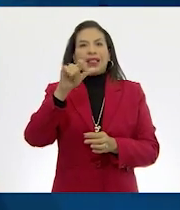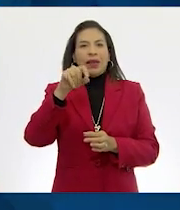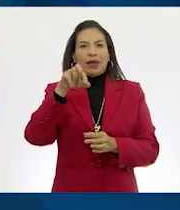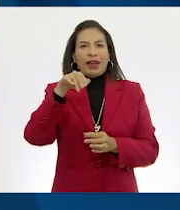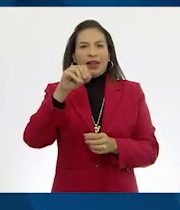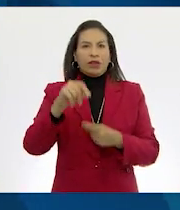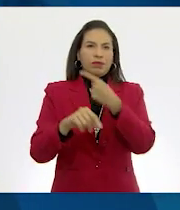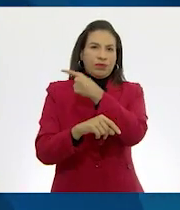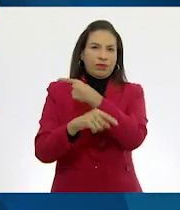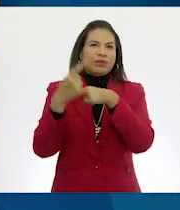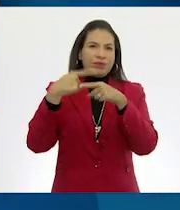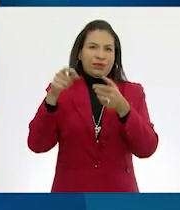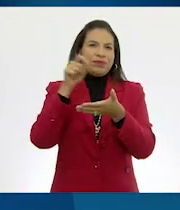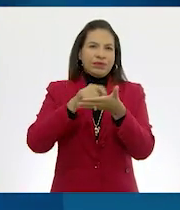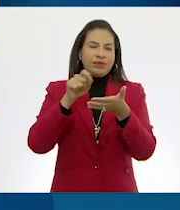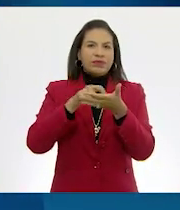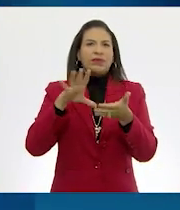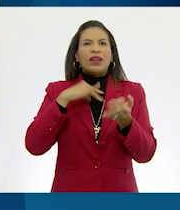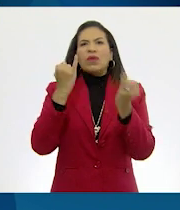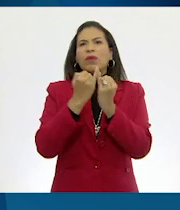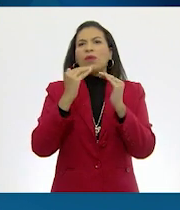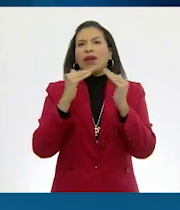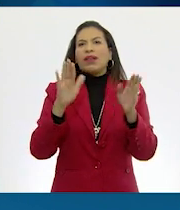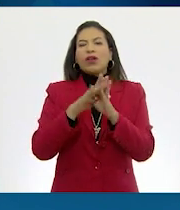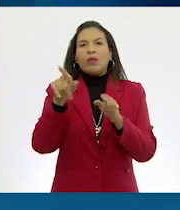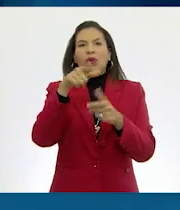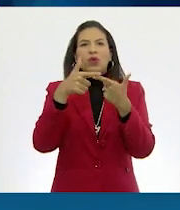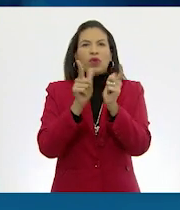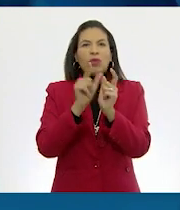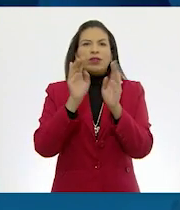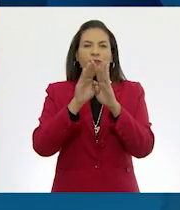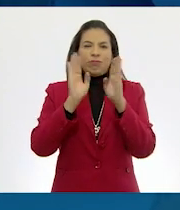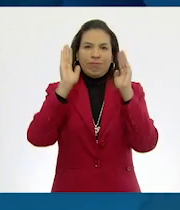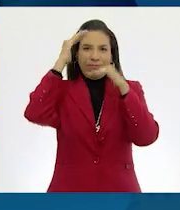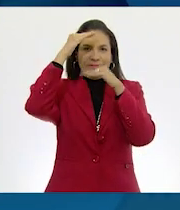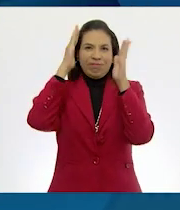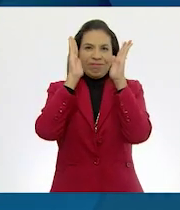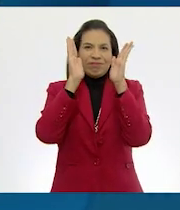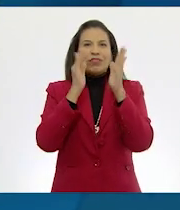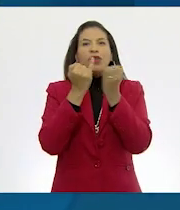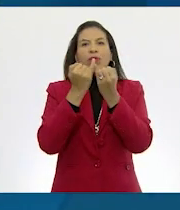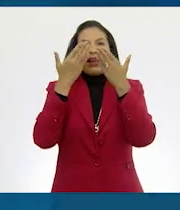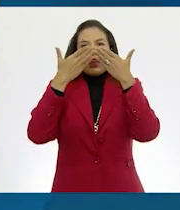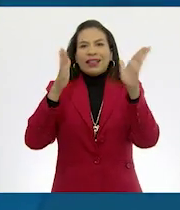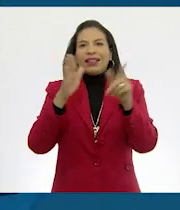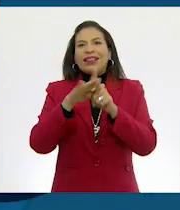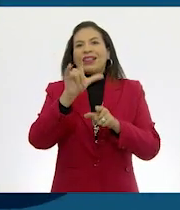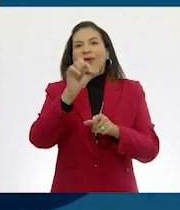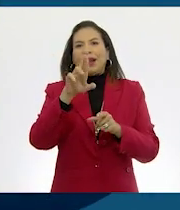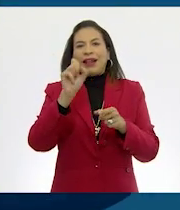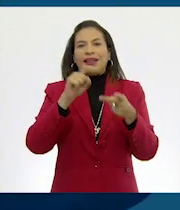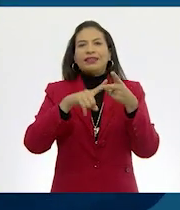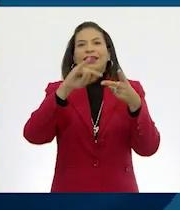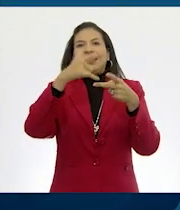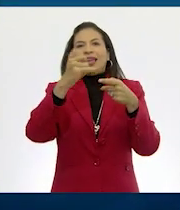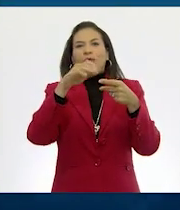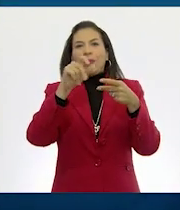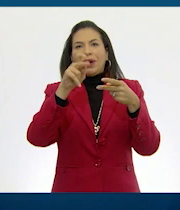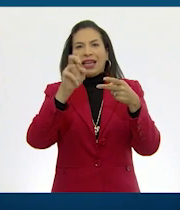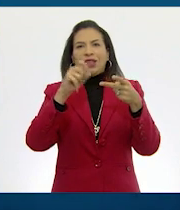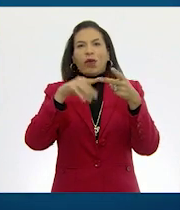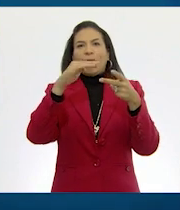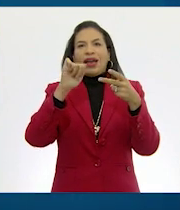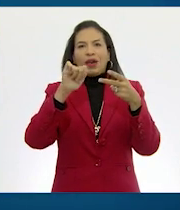que entre sus escritores tuvo por igual a conservadores y liberales, como Guillermo Prieto, Manuel Paino,